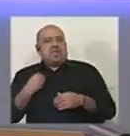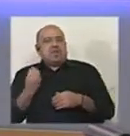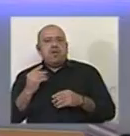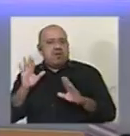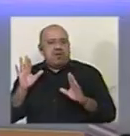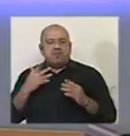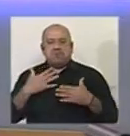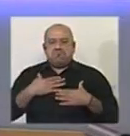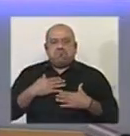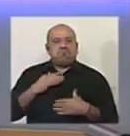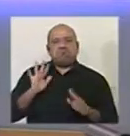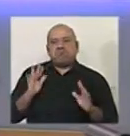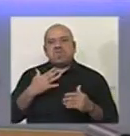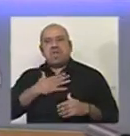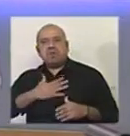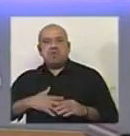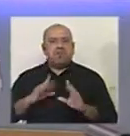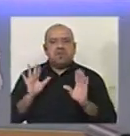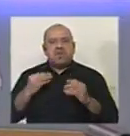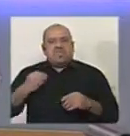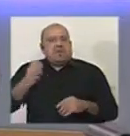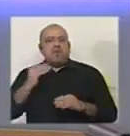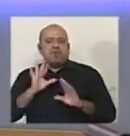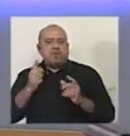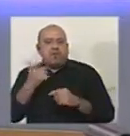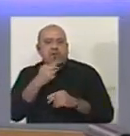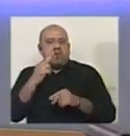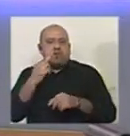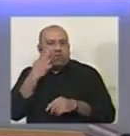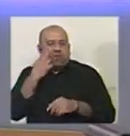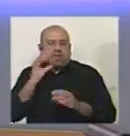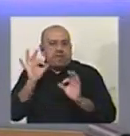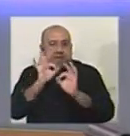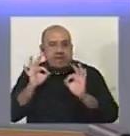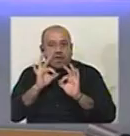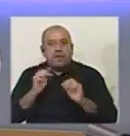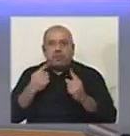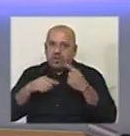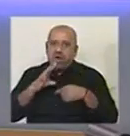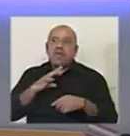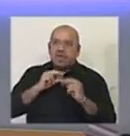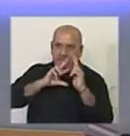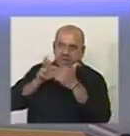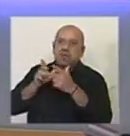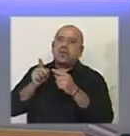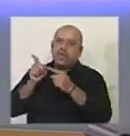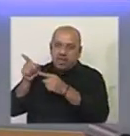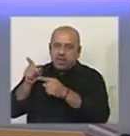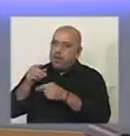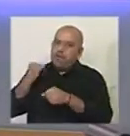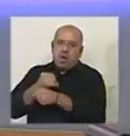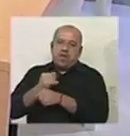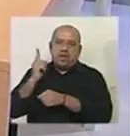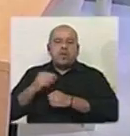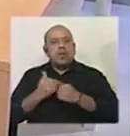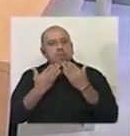Hay que hacerle sentir que así no se rigen las potencias desarrolladas y sobre todo las potencias que quieren darle futuro a sus generaciones venideras. estamos.